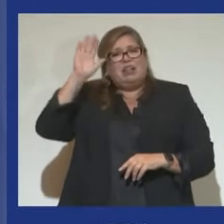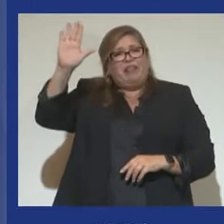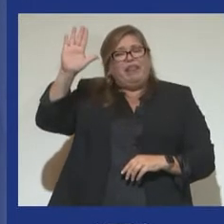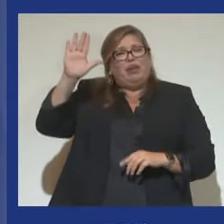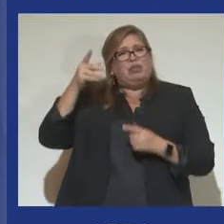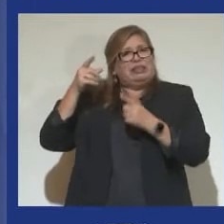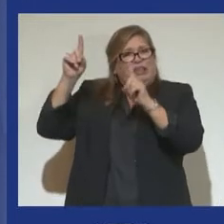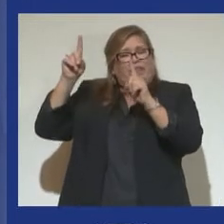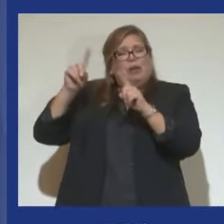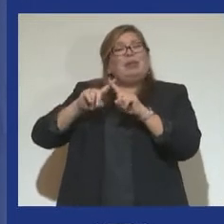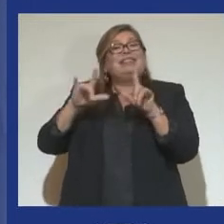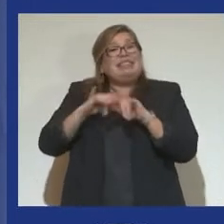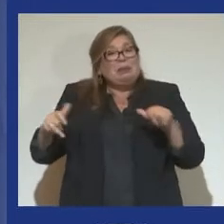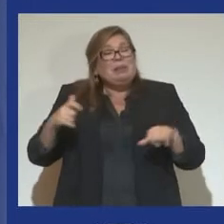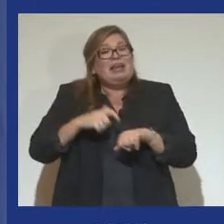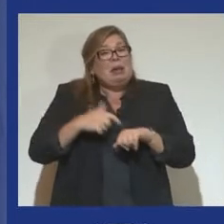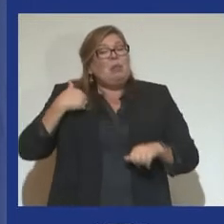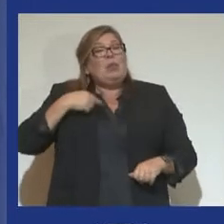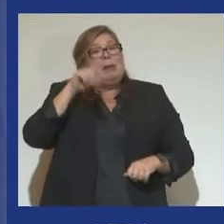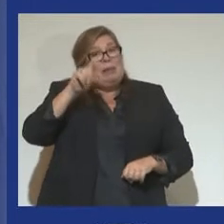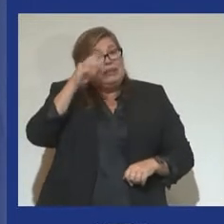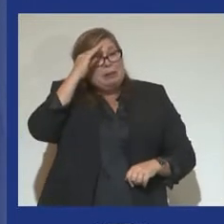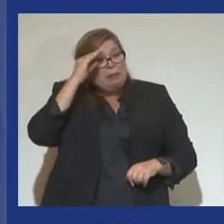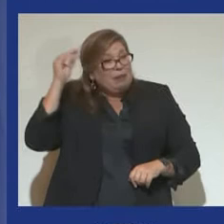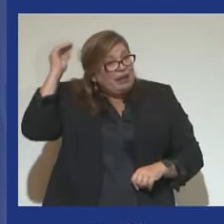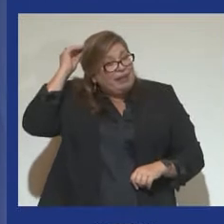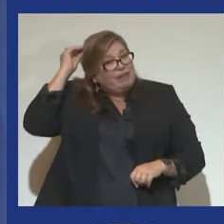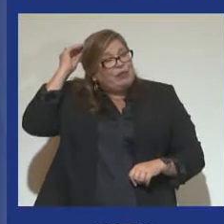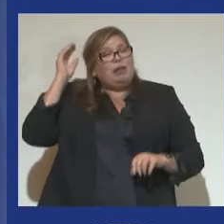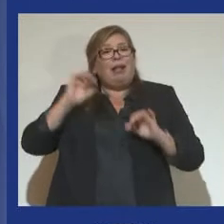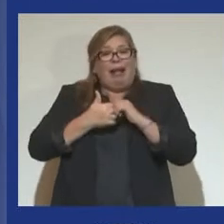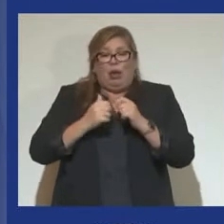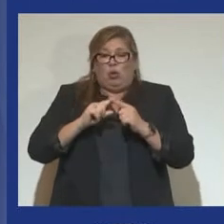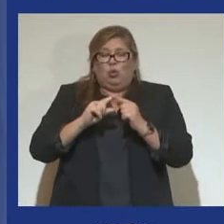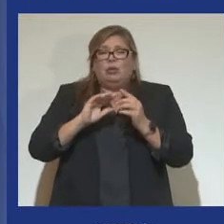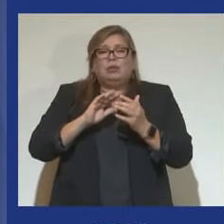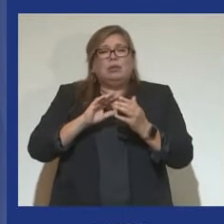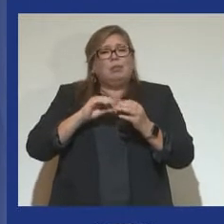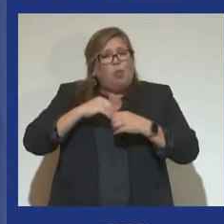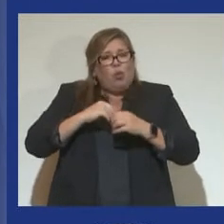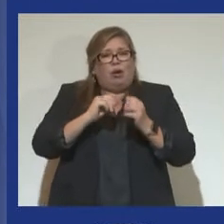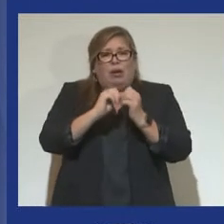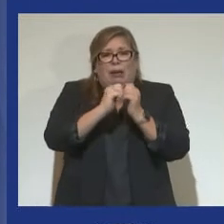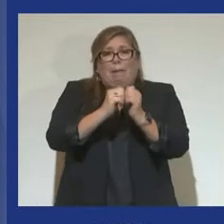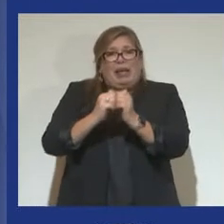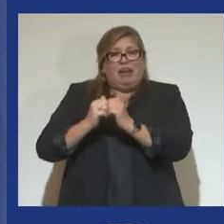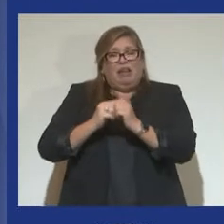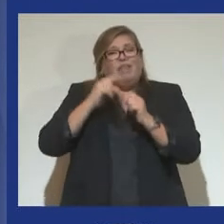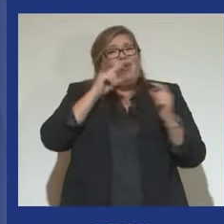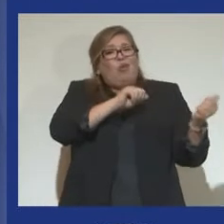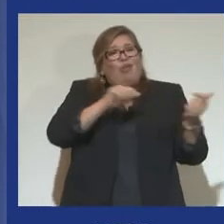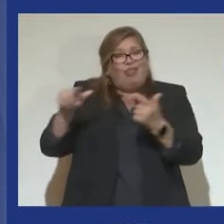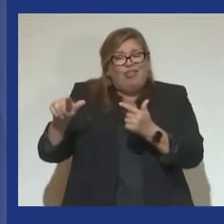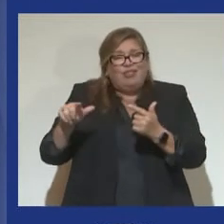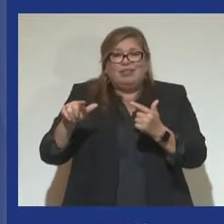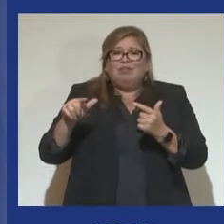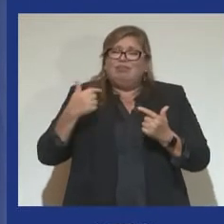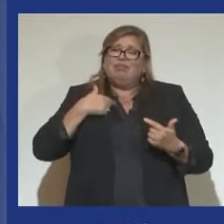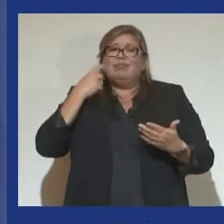a todos pero tenemos que también estar conscientes de el mundo competitivo y yo